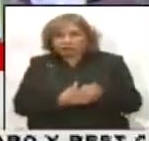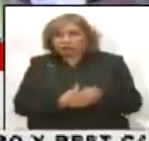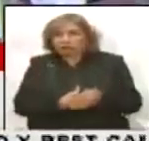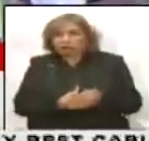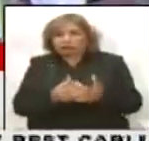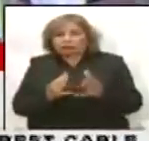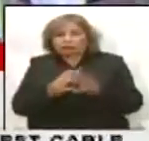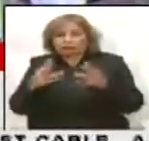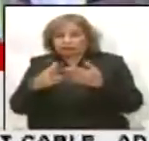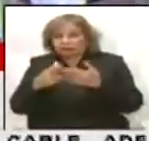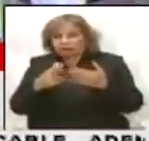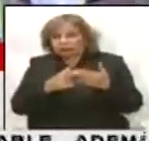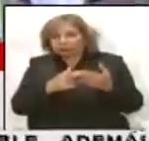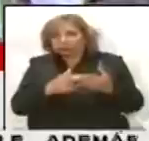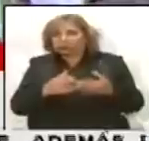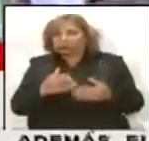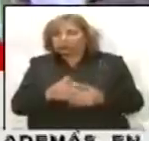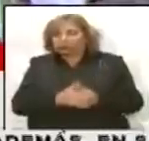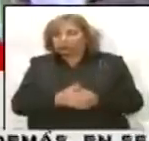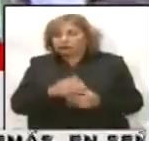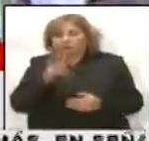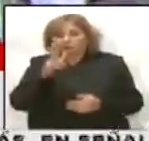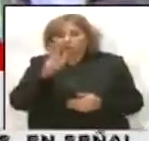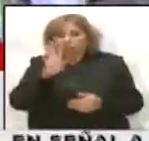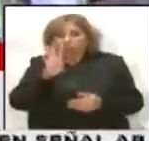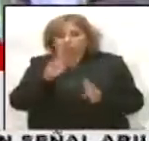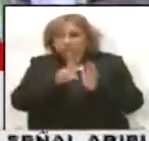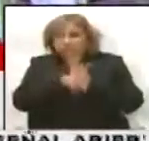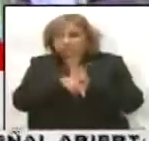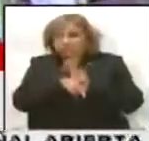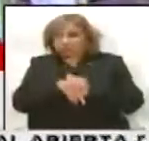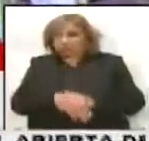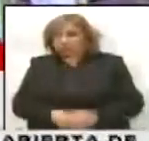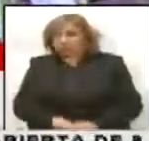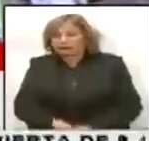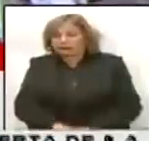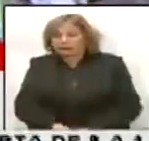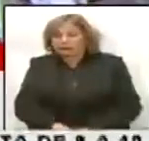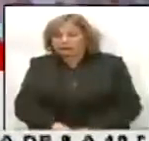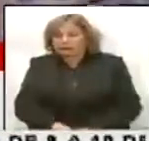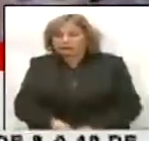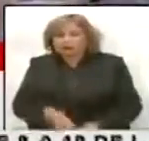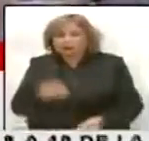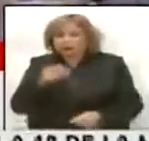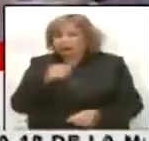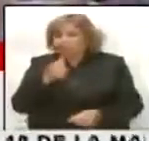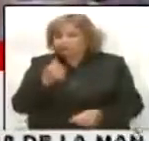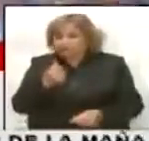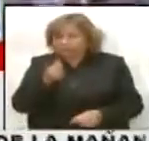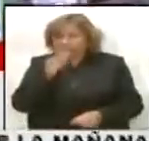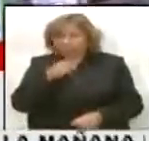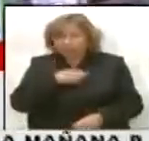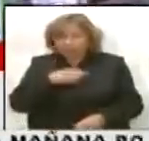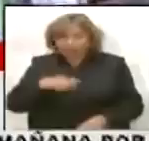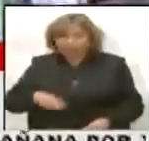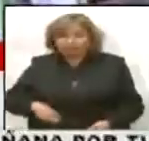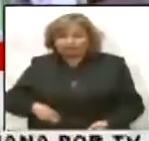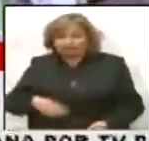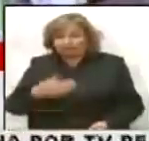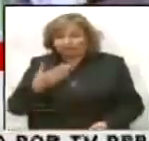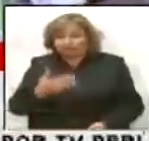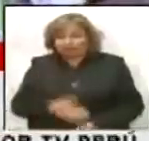tan acotada, ¿no es cierto?, a esos tres o cuatro minutos que se han pasado. Lo segundo, presidentas,